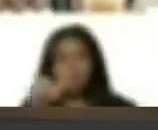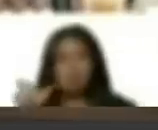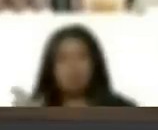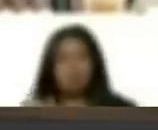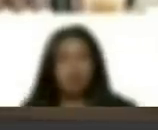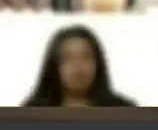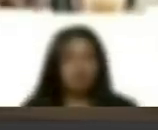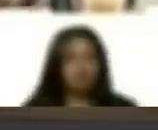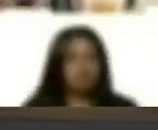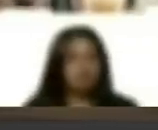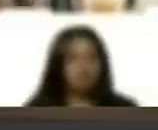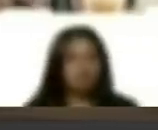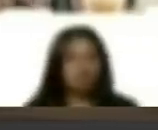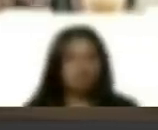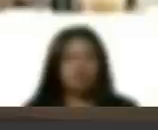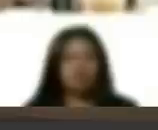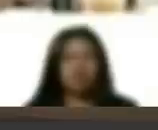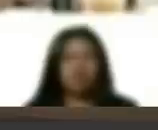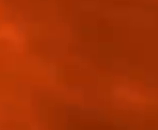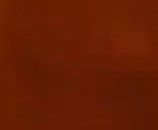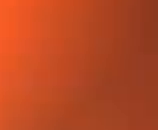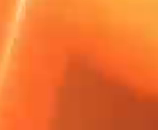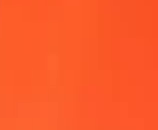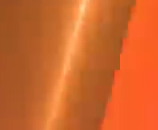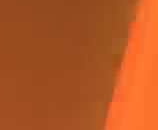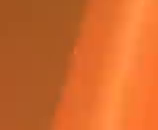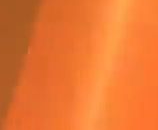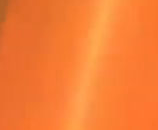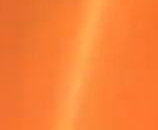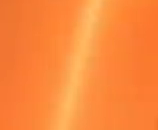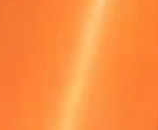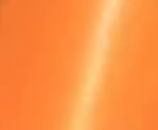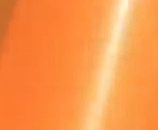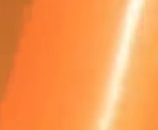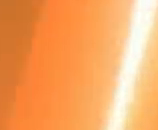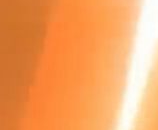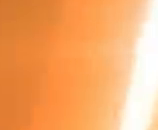tanto. Gracias por estar acá, esto es Noticias al Día.